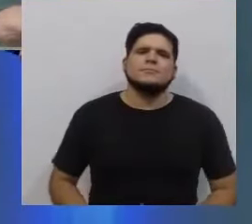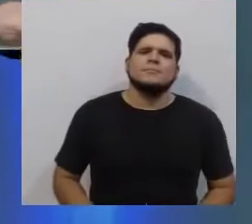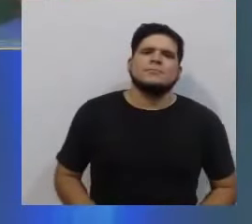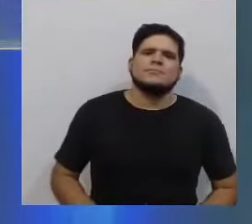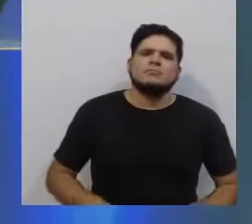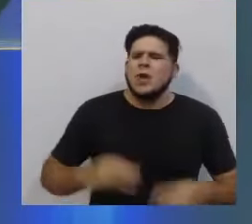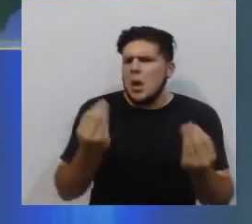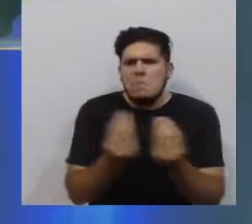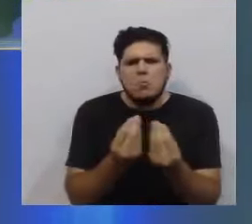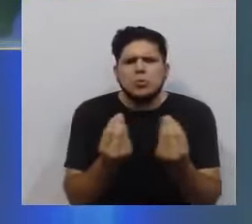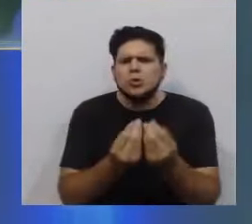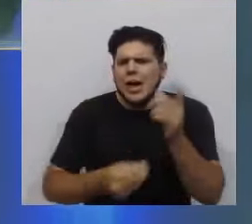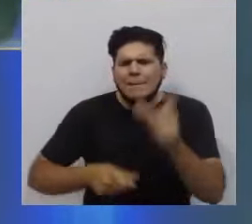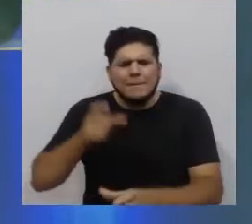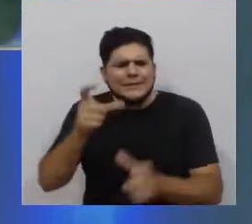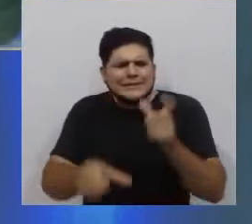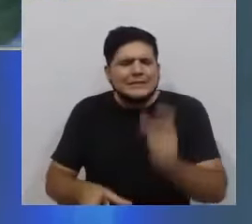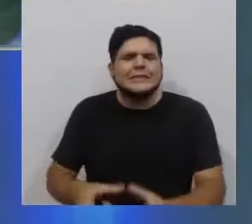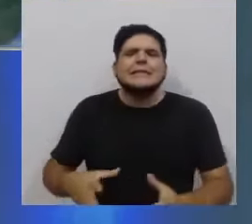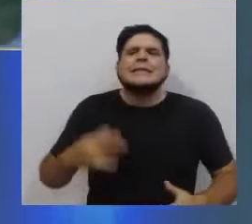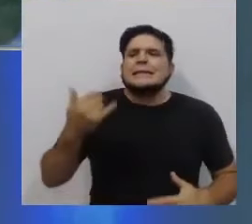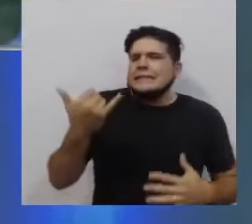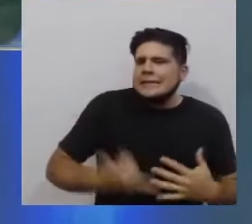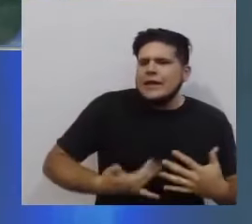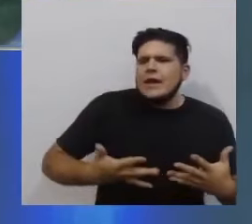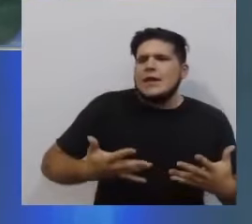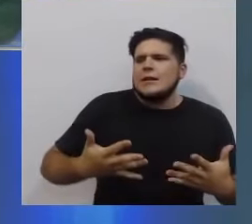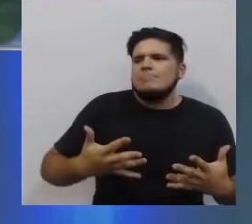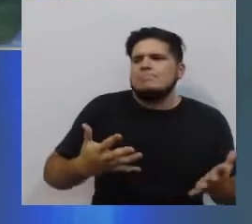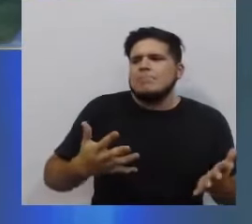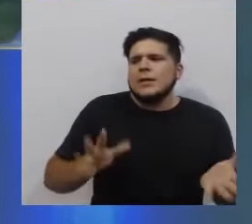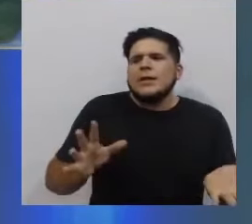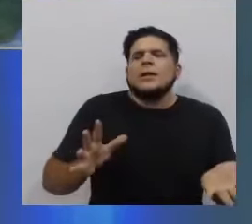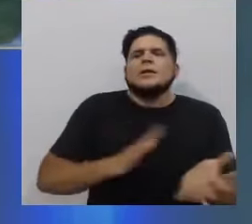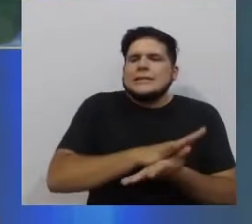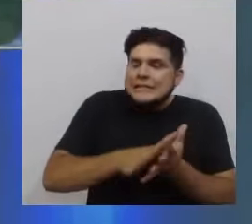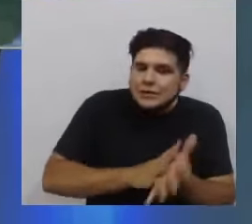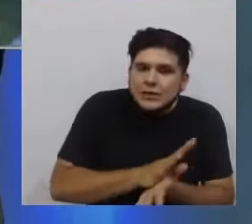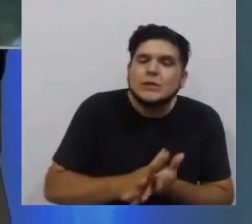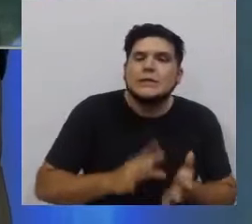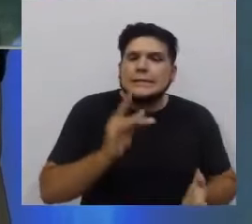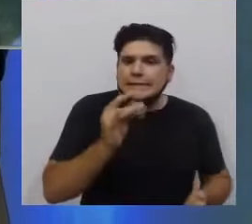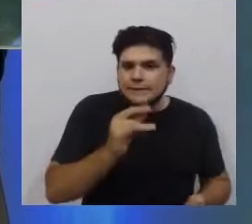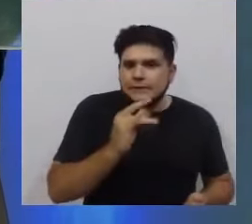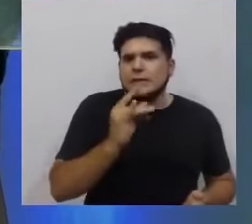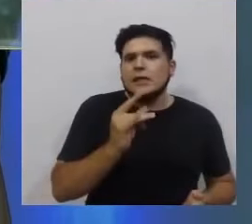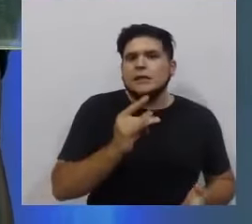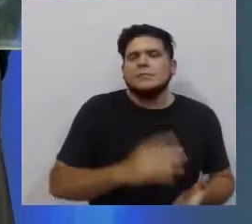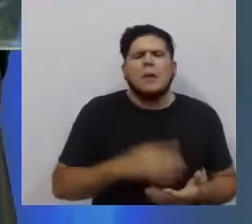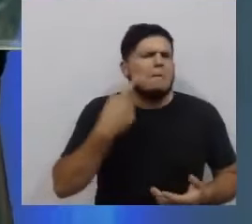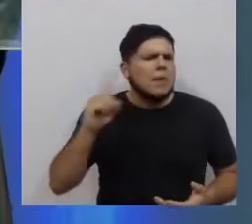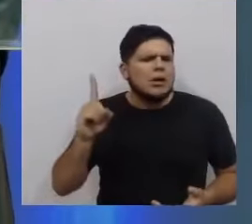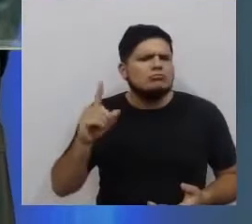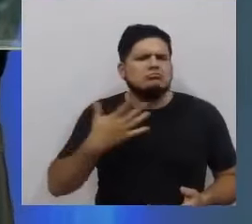y muchos de esos sabios porque ya le dieron lugar al señor así que crearé adiós y